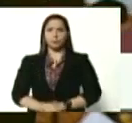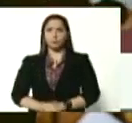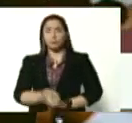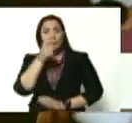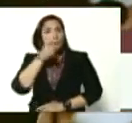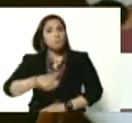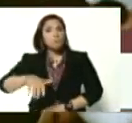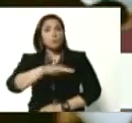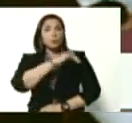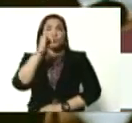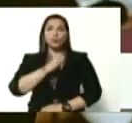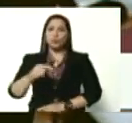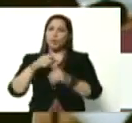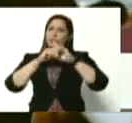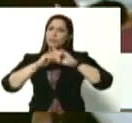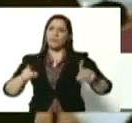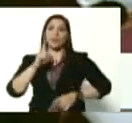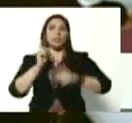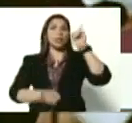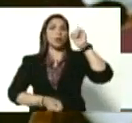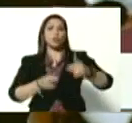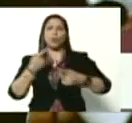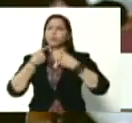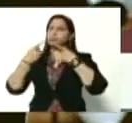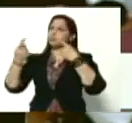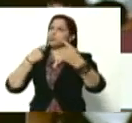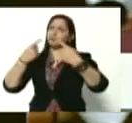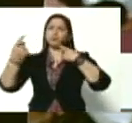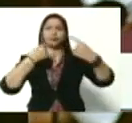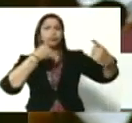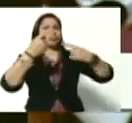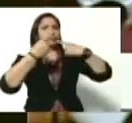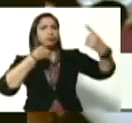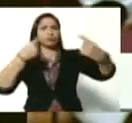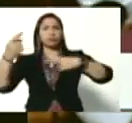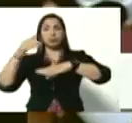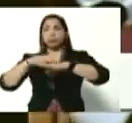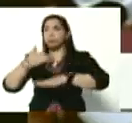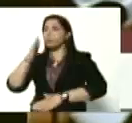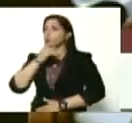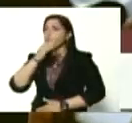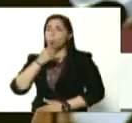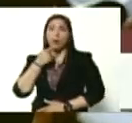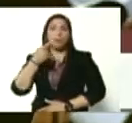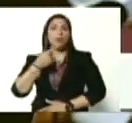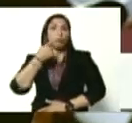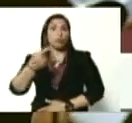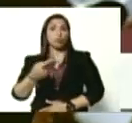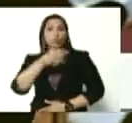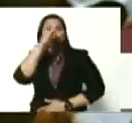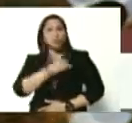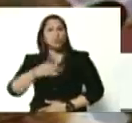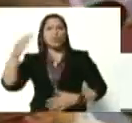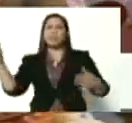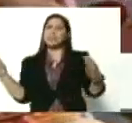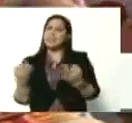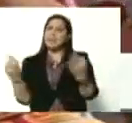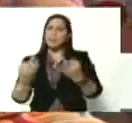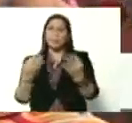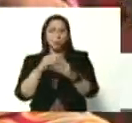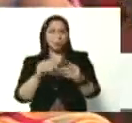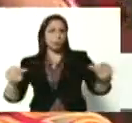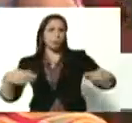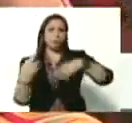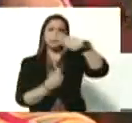pueblo zuliano a diferencia lo que algunos andan por allí balbuceando porque no tienen ni discursos el zulia es tierra revolucionaria